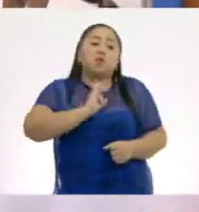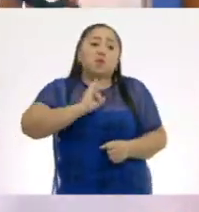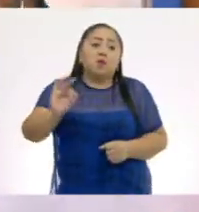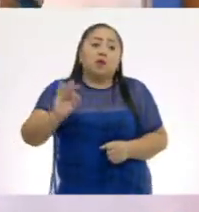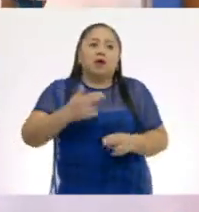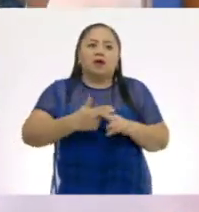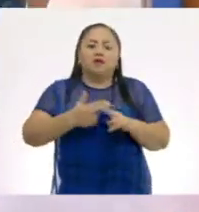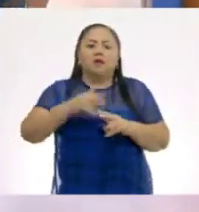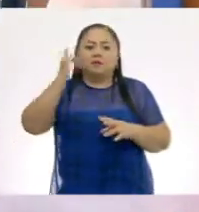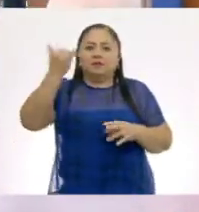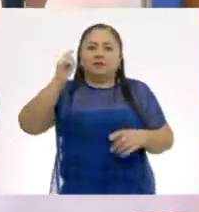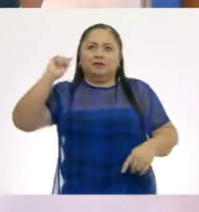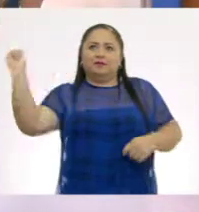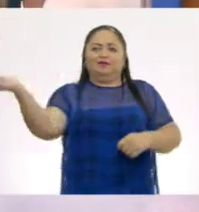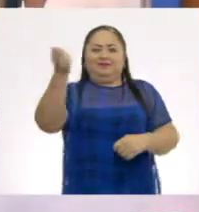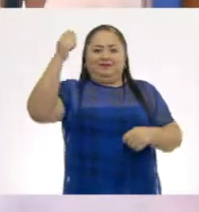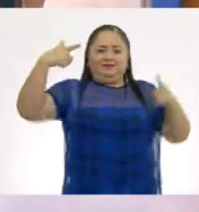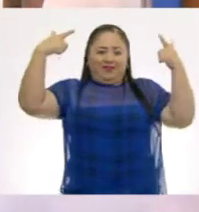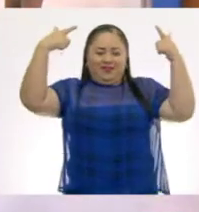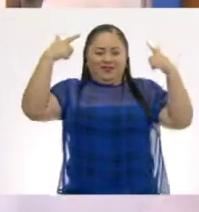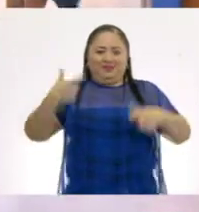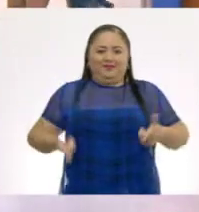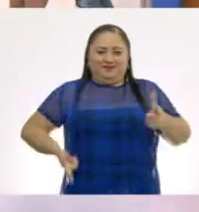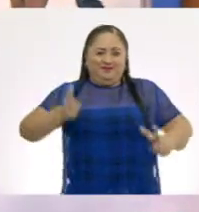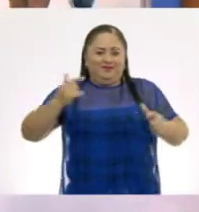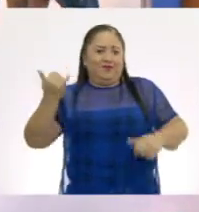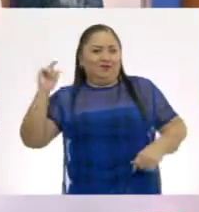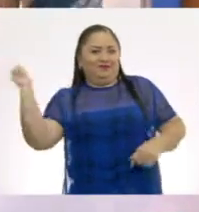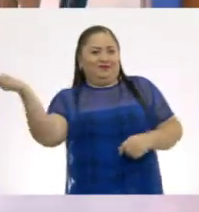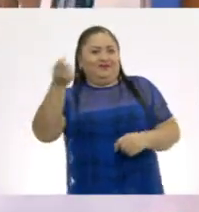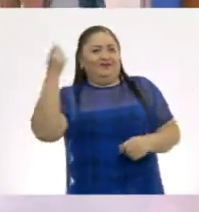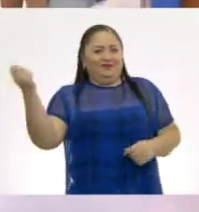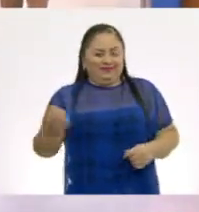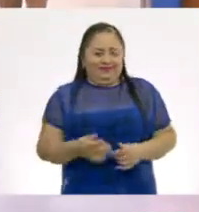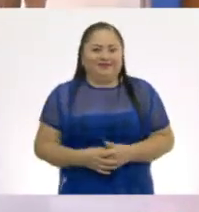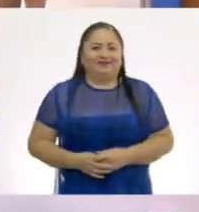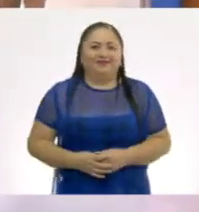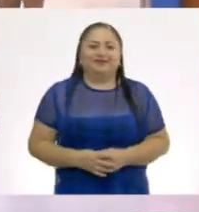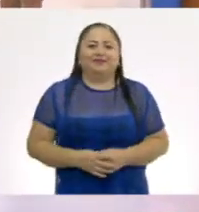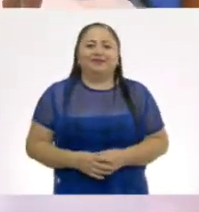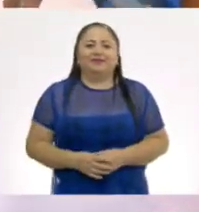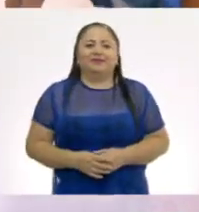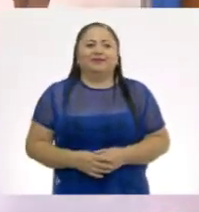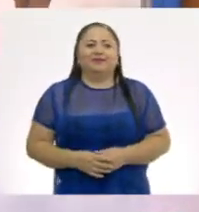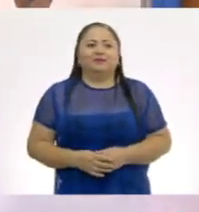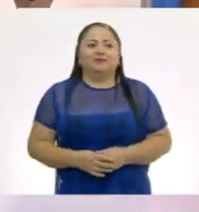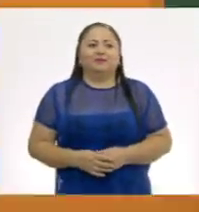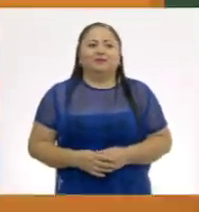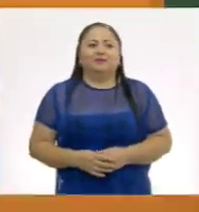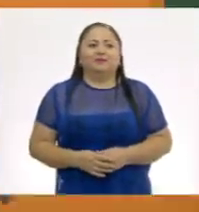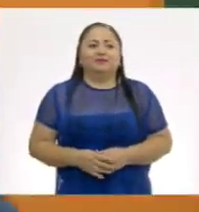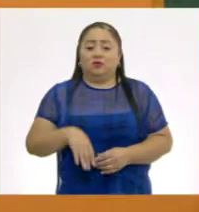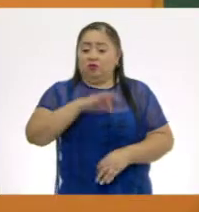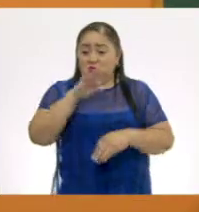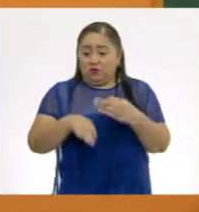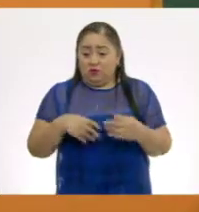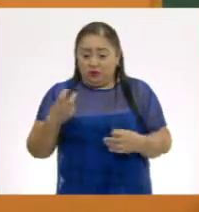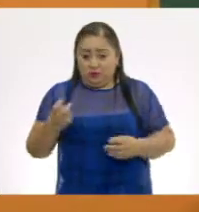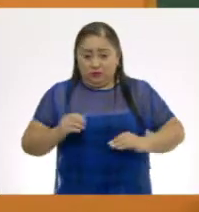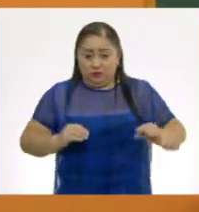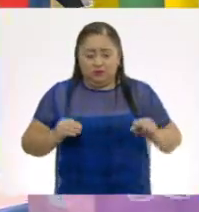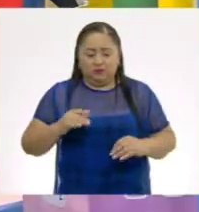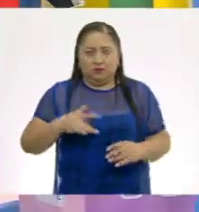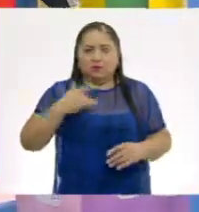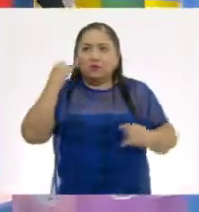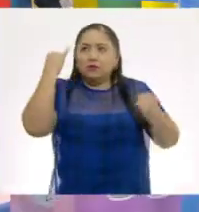hasta como vaqueros. Vamos a lanzar. Así. Sí. También todos estos movimientos te